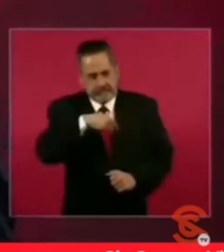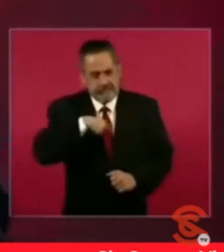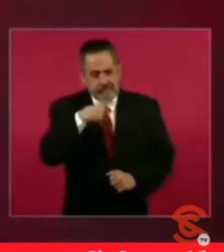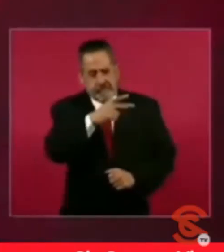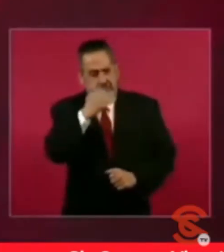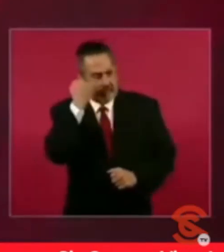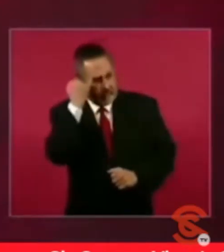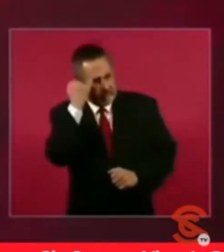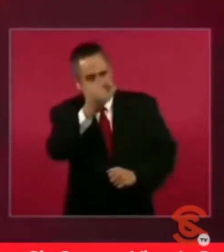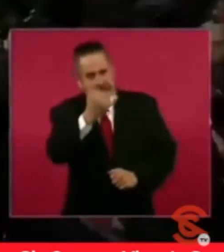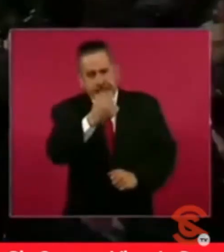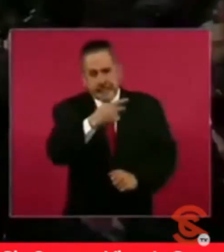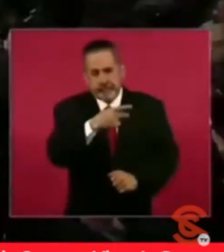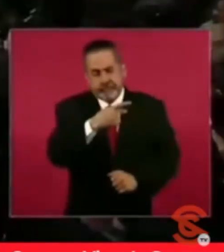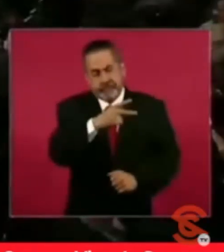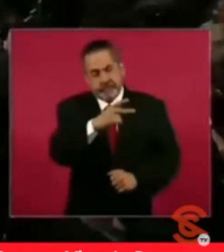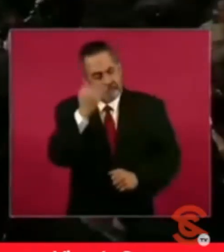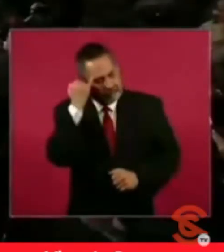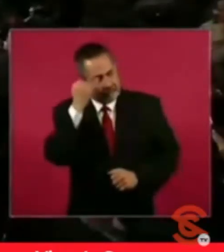con lo que se expresa,